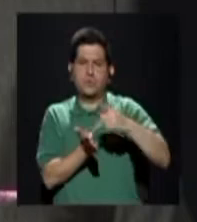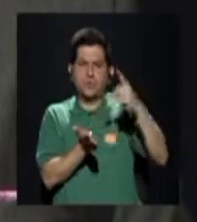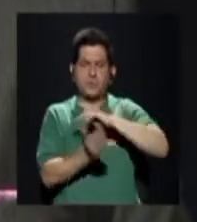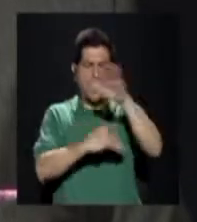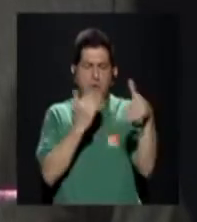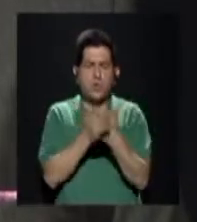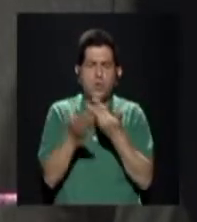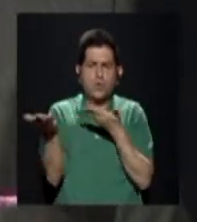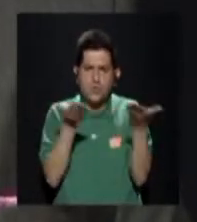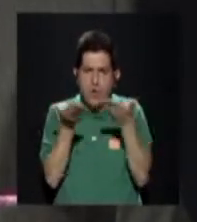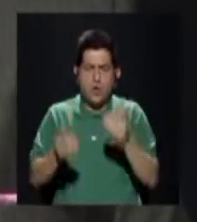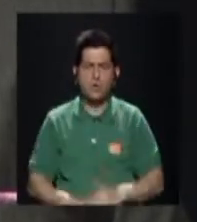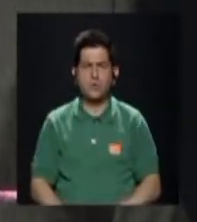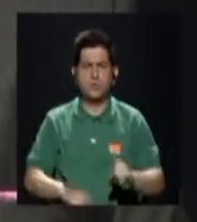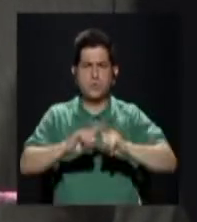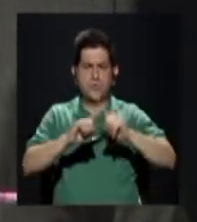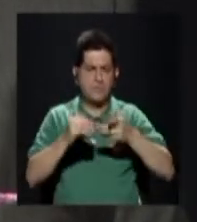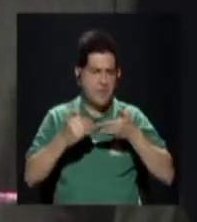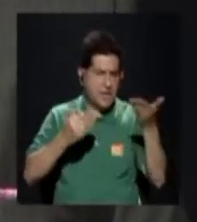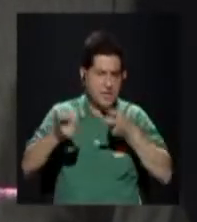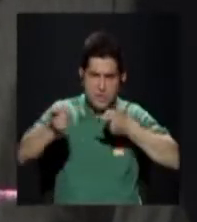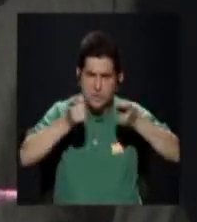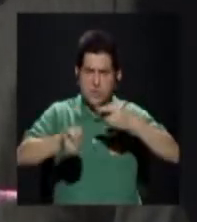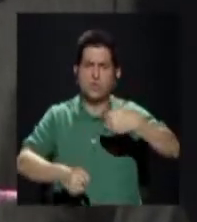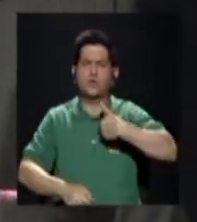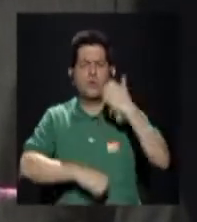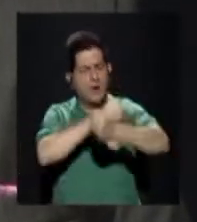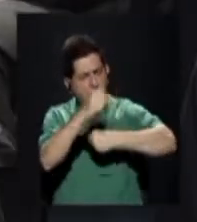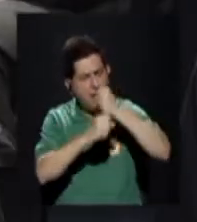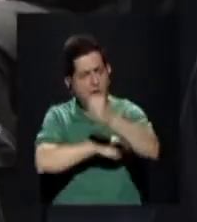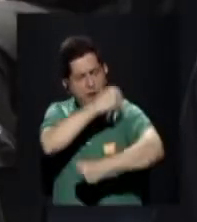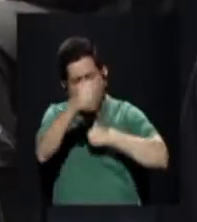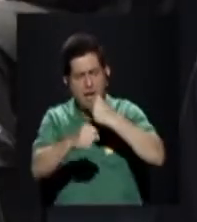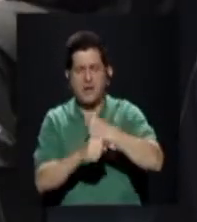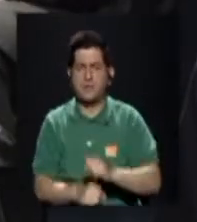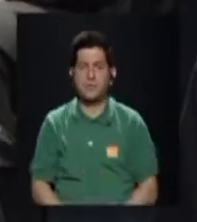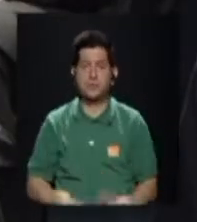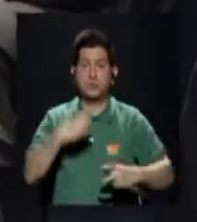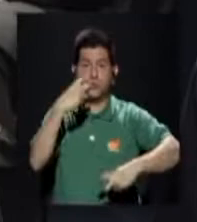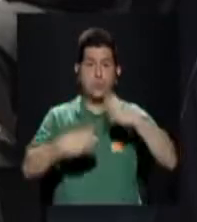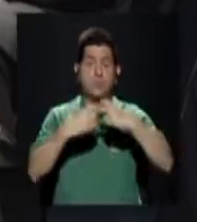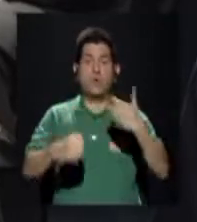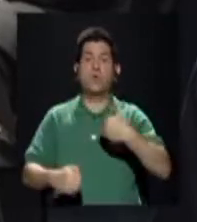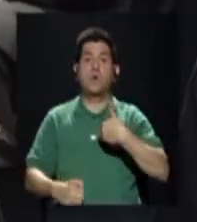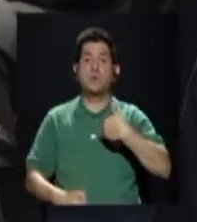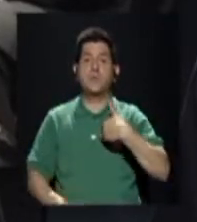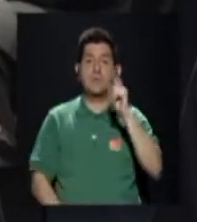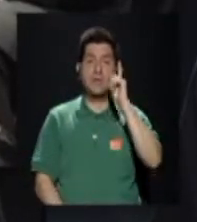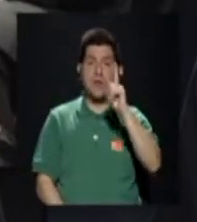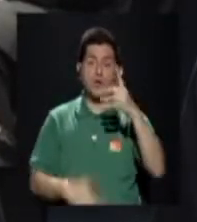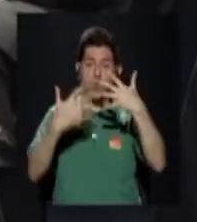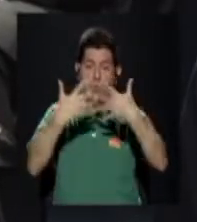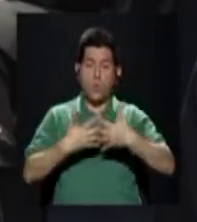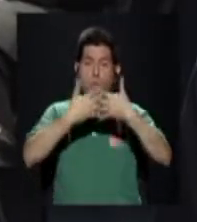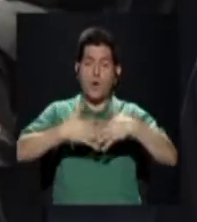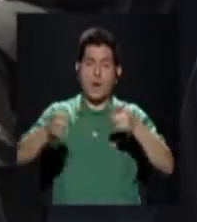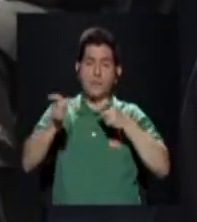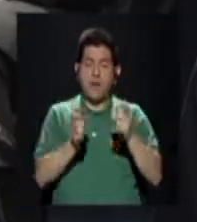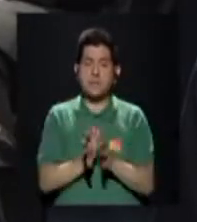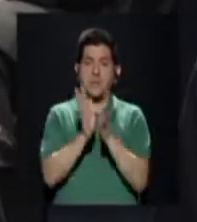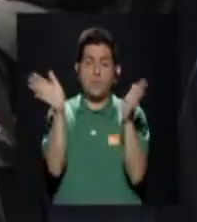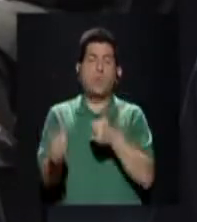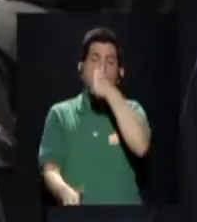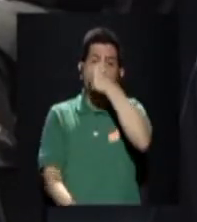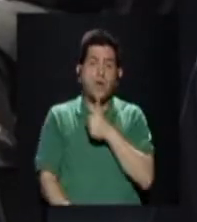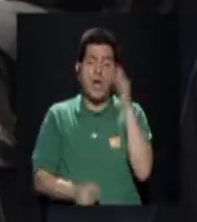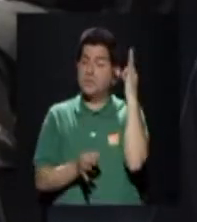los servicios, de todos los bienes que están regulados por años. Entonces, cualquier problema que pueda tener una empresa regulada, pública o